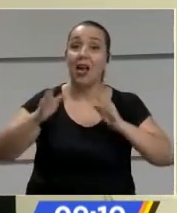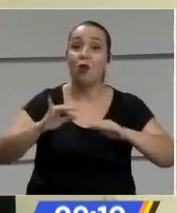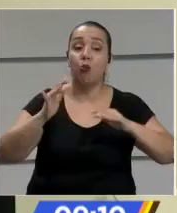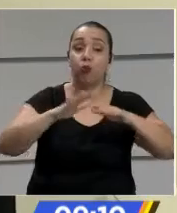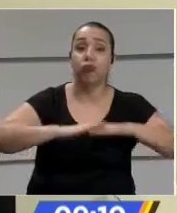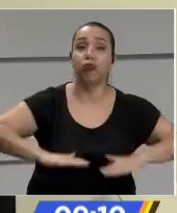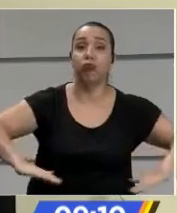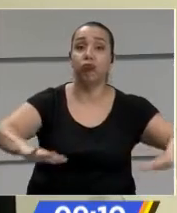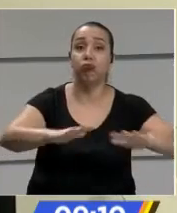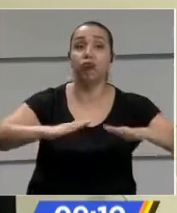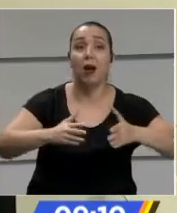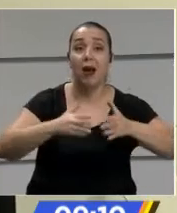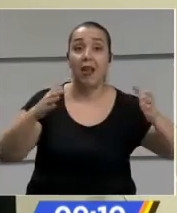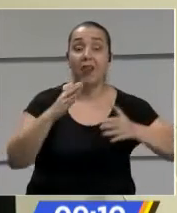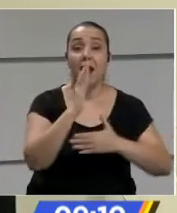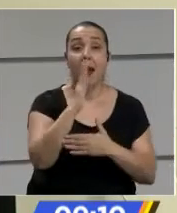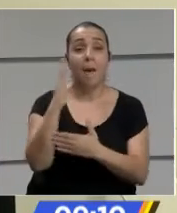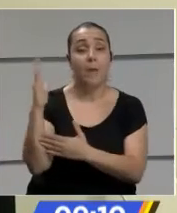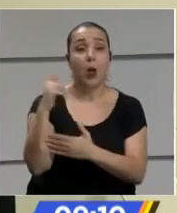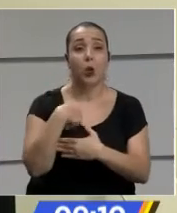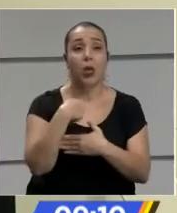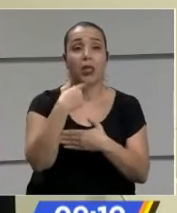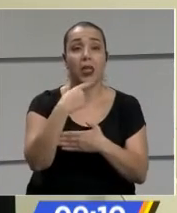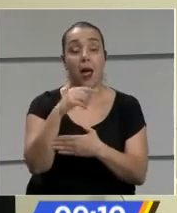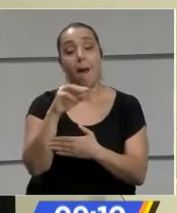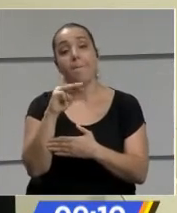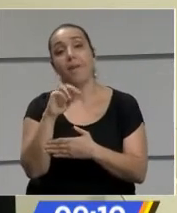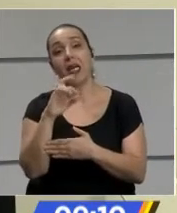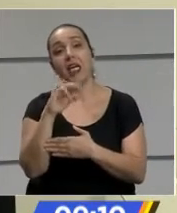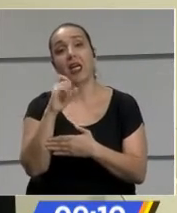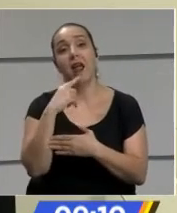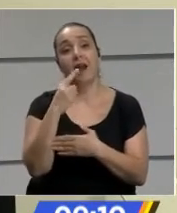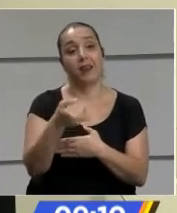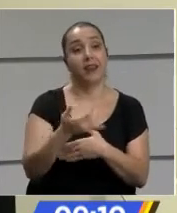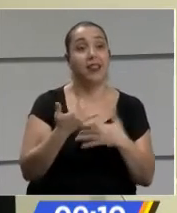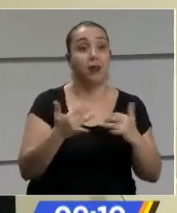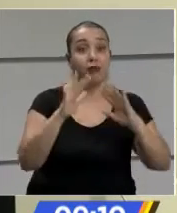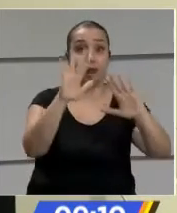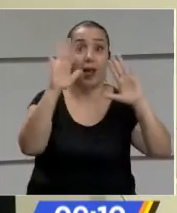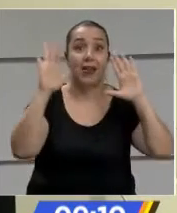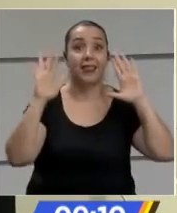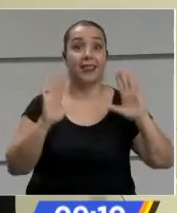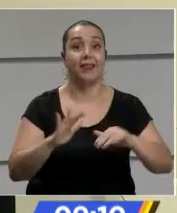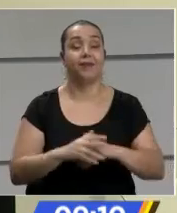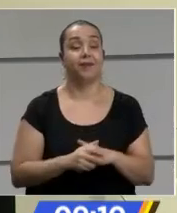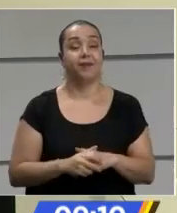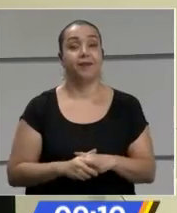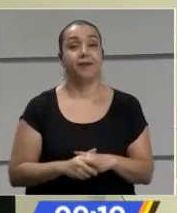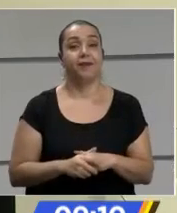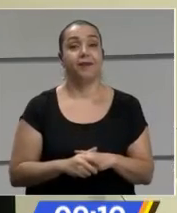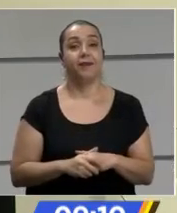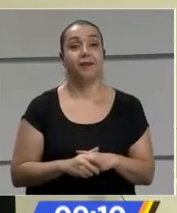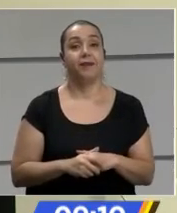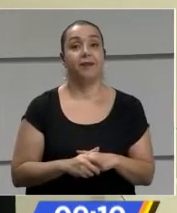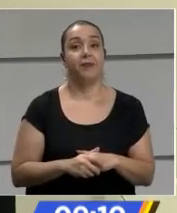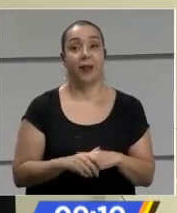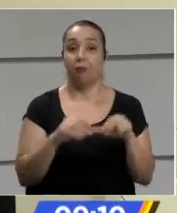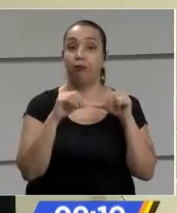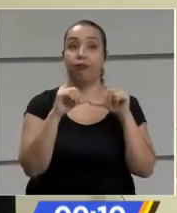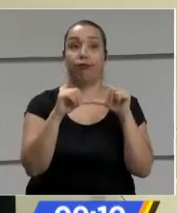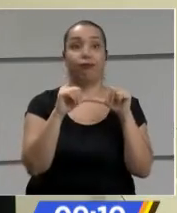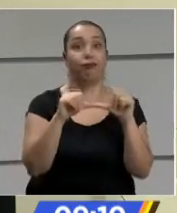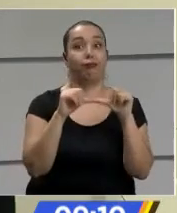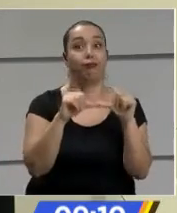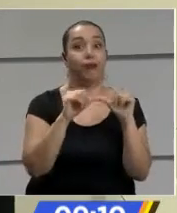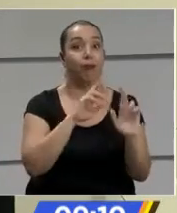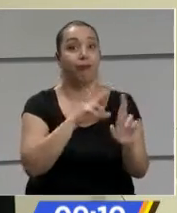Grande, de la biblioteca. Mirna Vilches también que nos dice ahí excelente. Y sigamos para que la gente